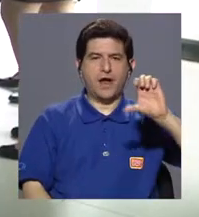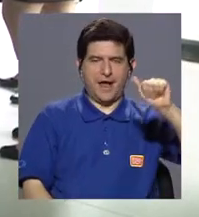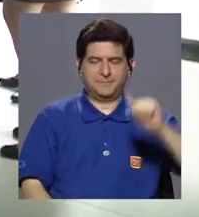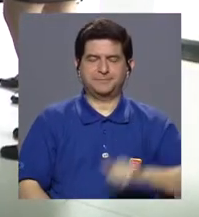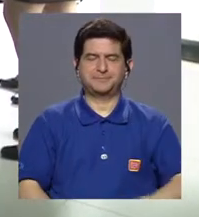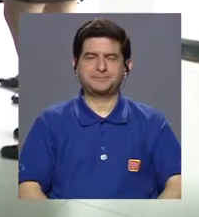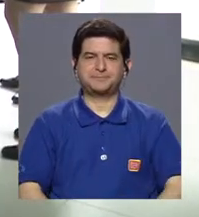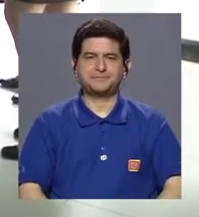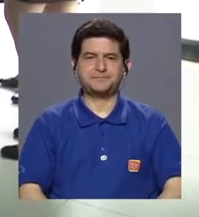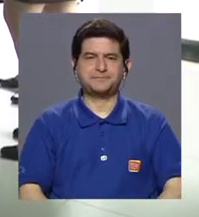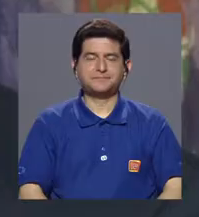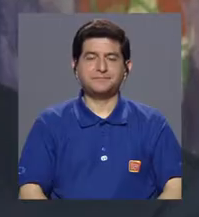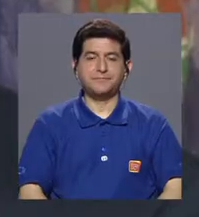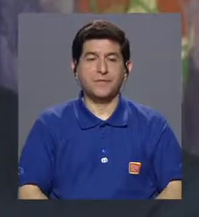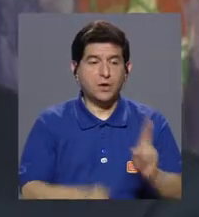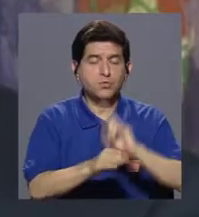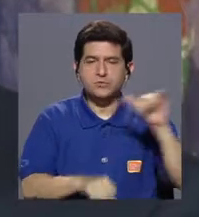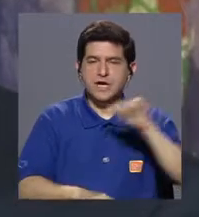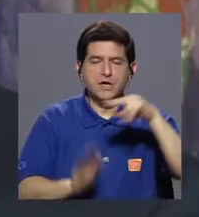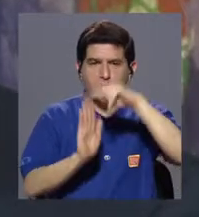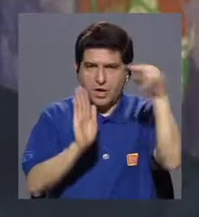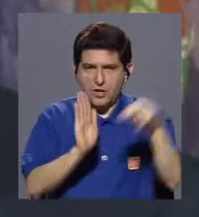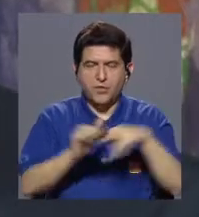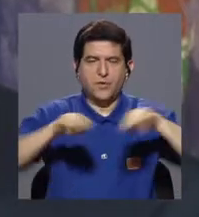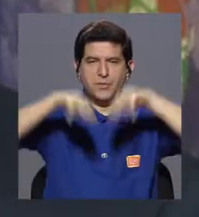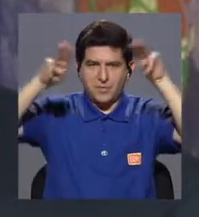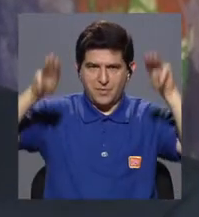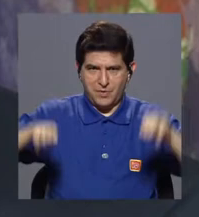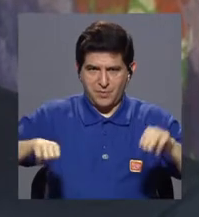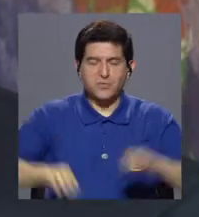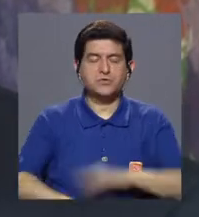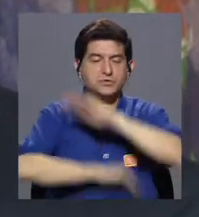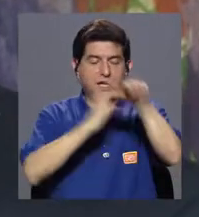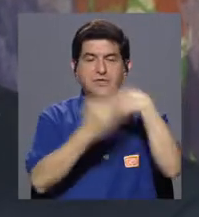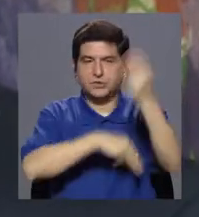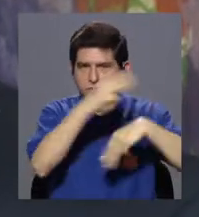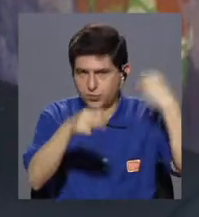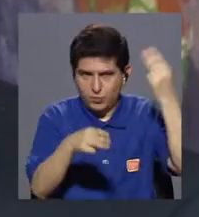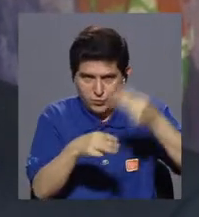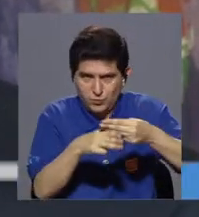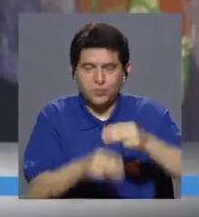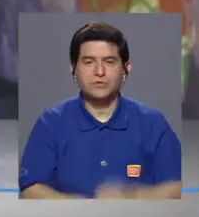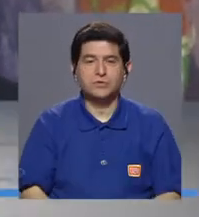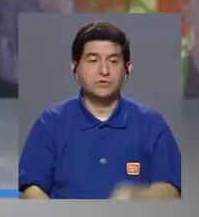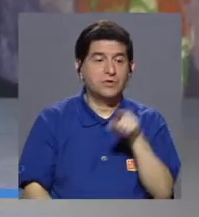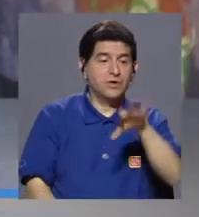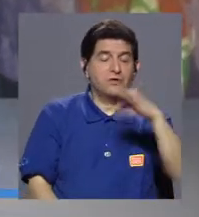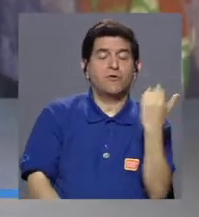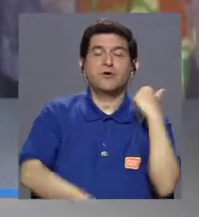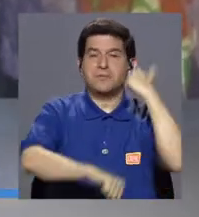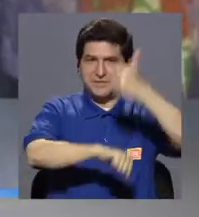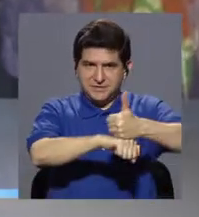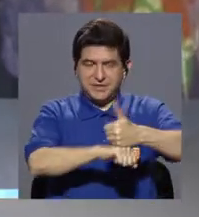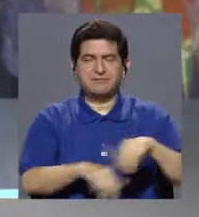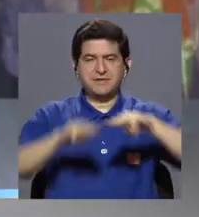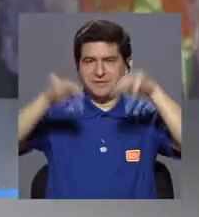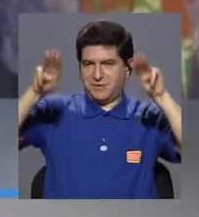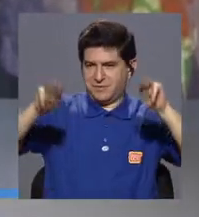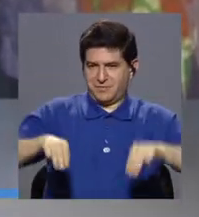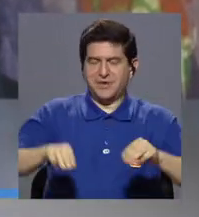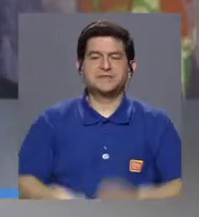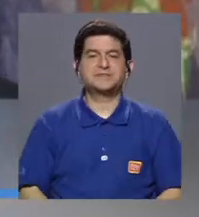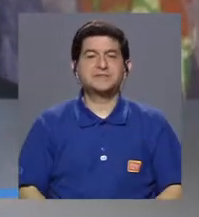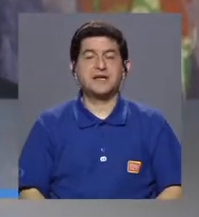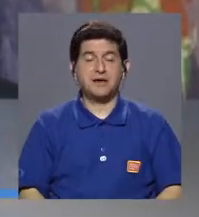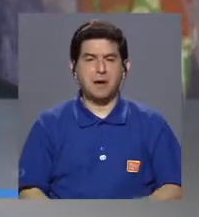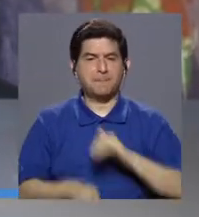Americanos, OEA. Usamos los mismos parámetros de los museos y las galerías de todo el mundo, y entonces así establecemos que es una galería